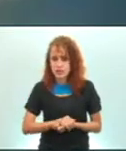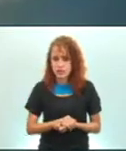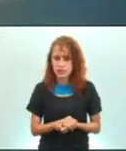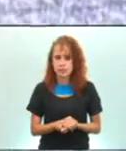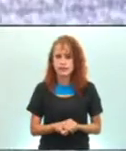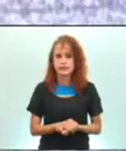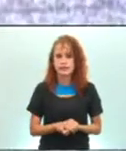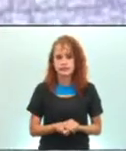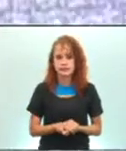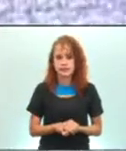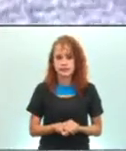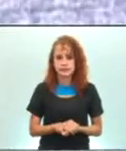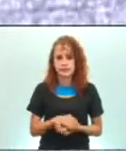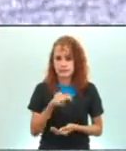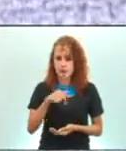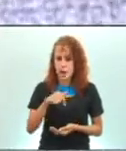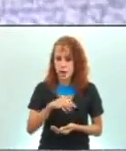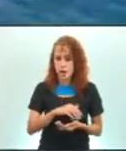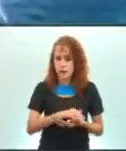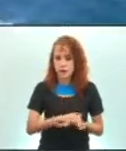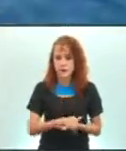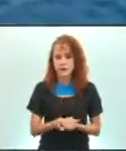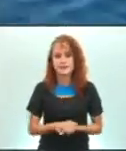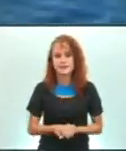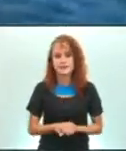presente hasta fines del siglo XXI.